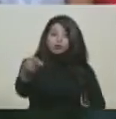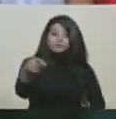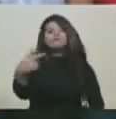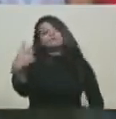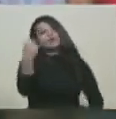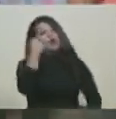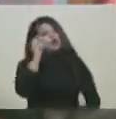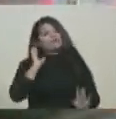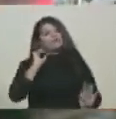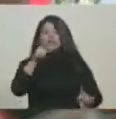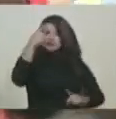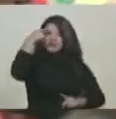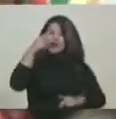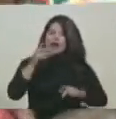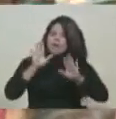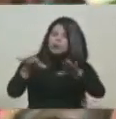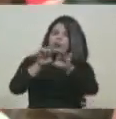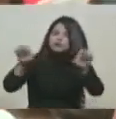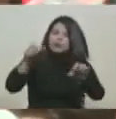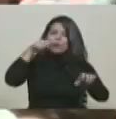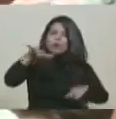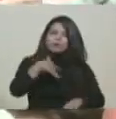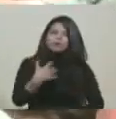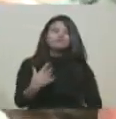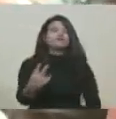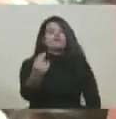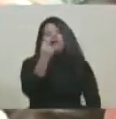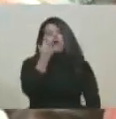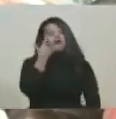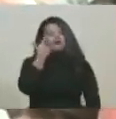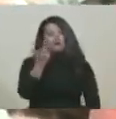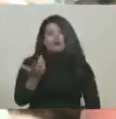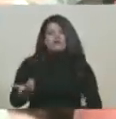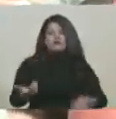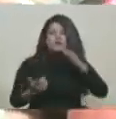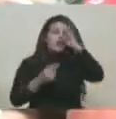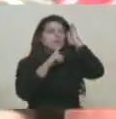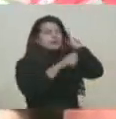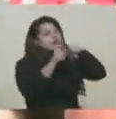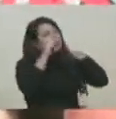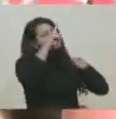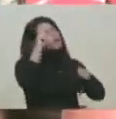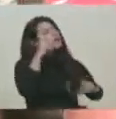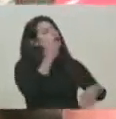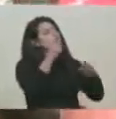del pueblo? Vilma, ¿cuántas viviendas se han construido aquí en Táchira?